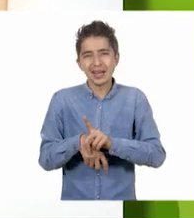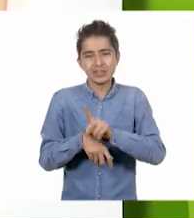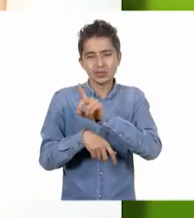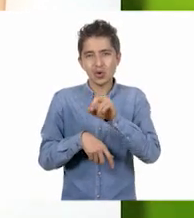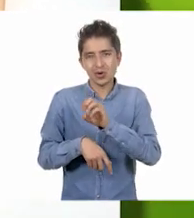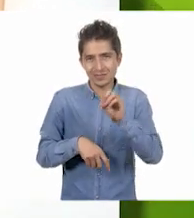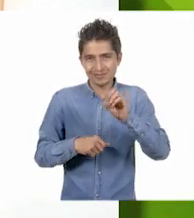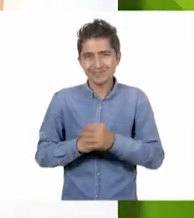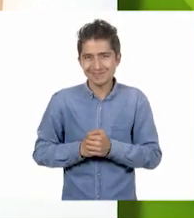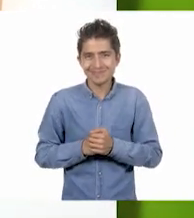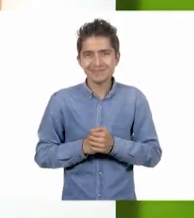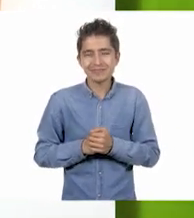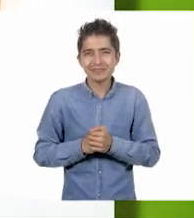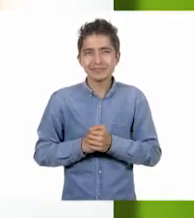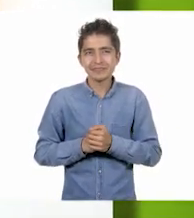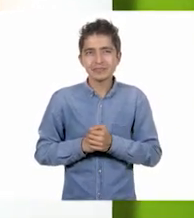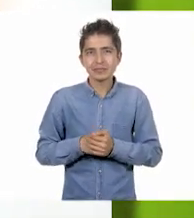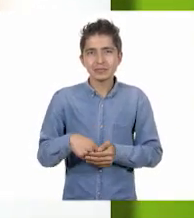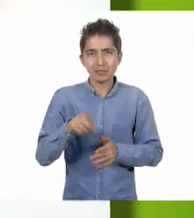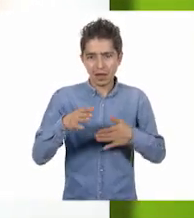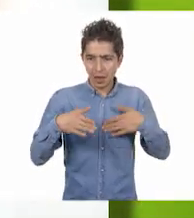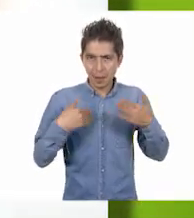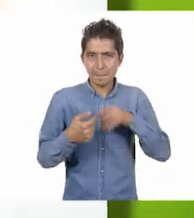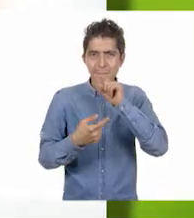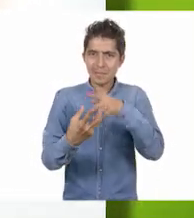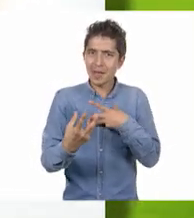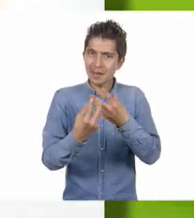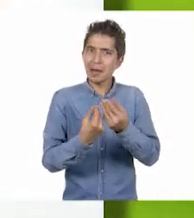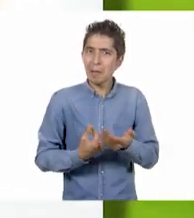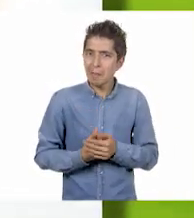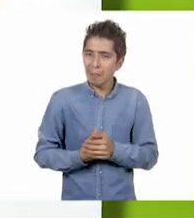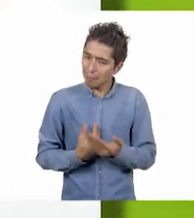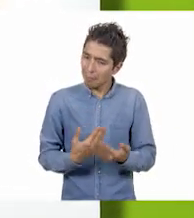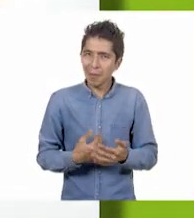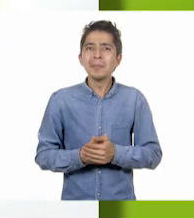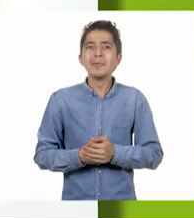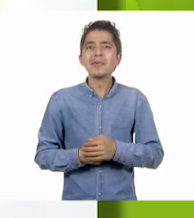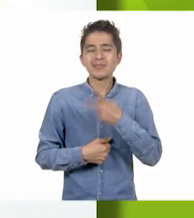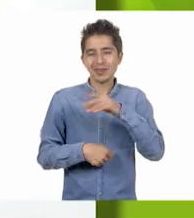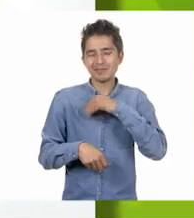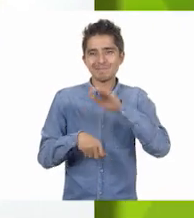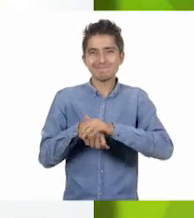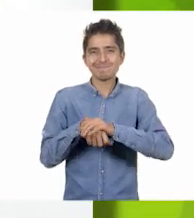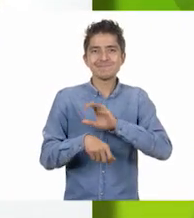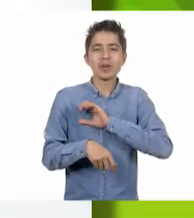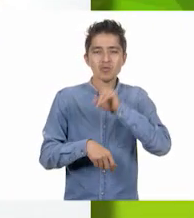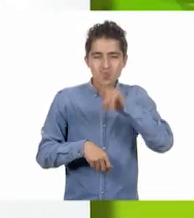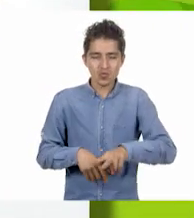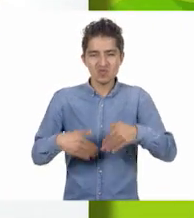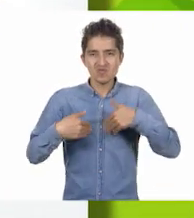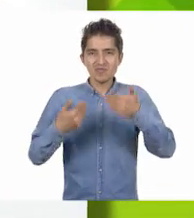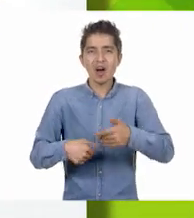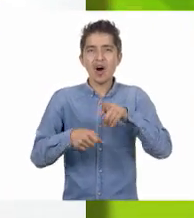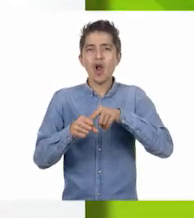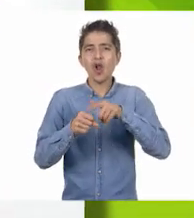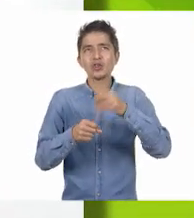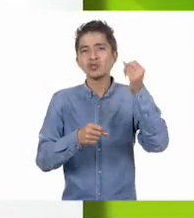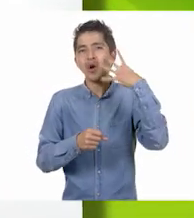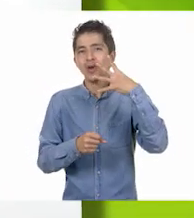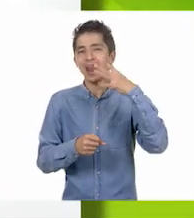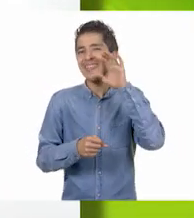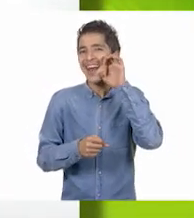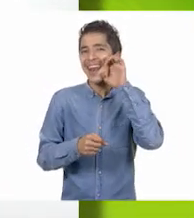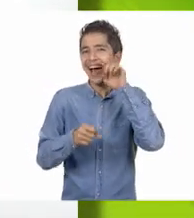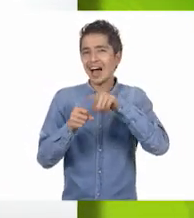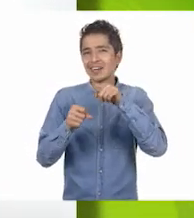zoológico. ¿No te alegra tenerme aquí? ¡Ja! Tu camarada y verdadero color del sol, Crayón